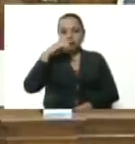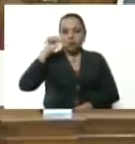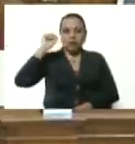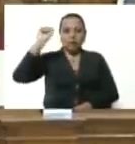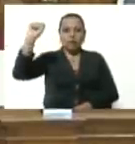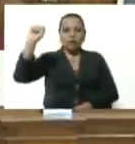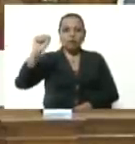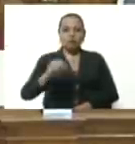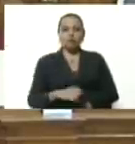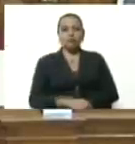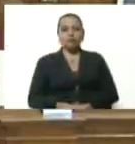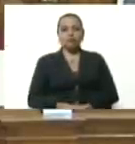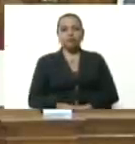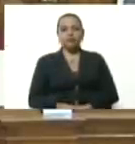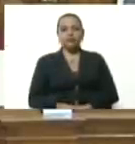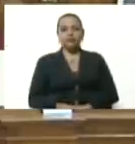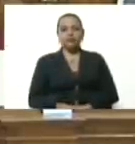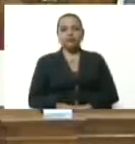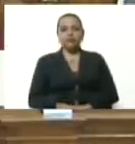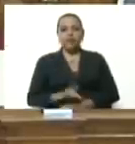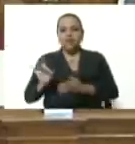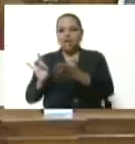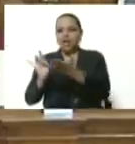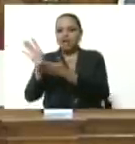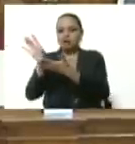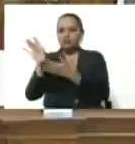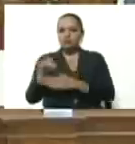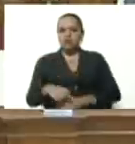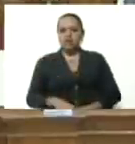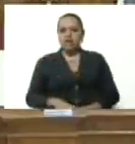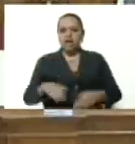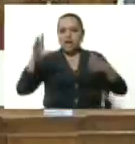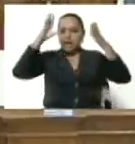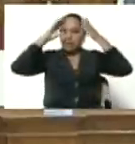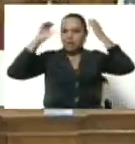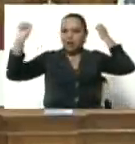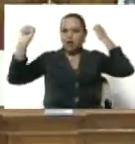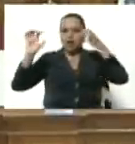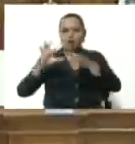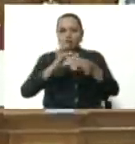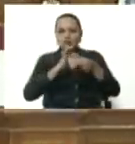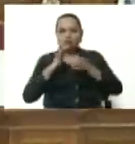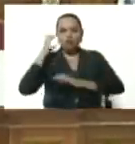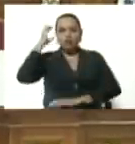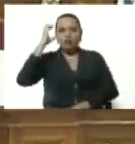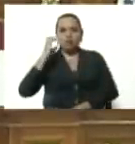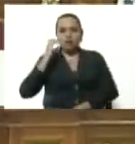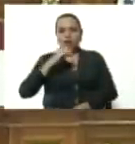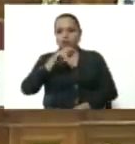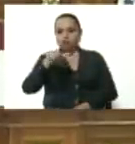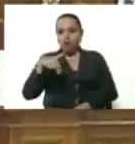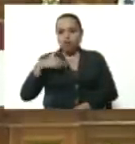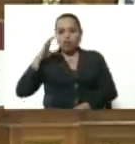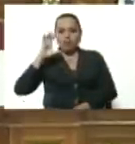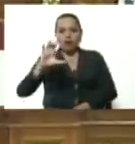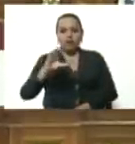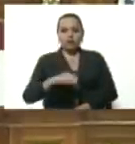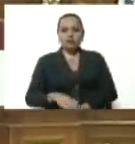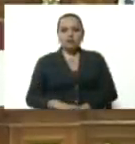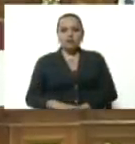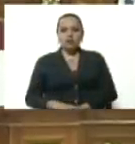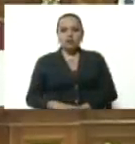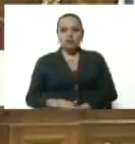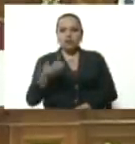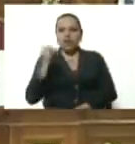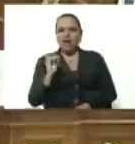Nicolás Maduro Moros, de expulsar a la embajadora de la Unión Europea en nuestro país por la